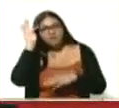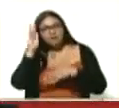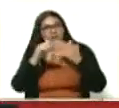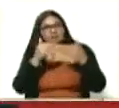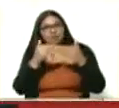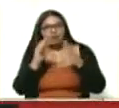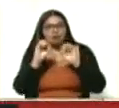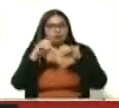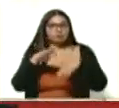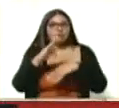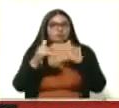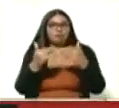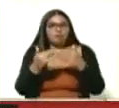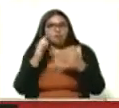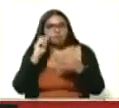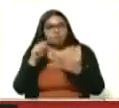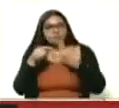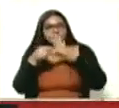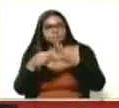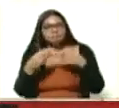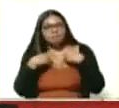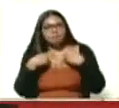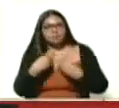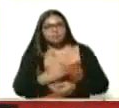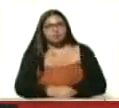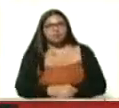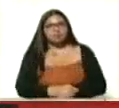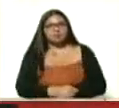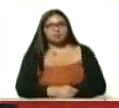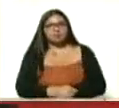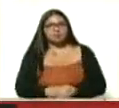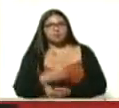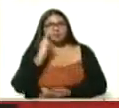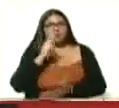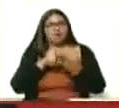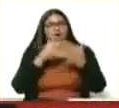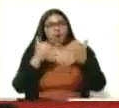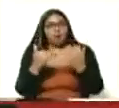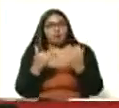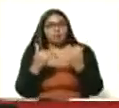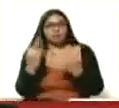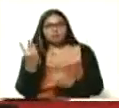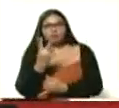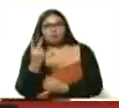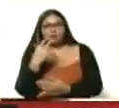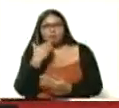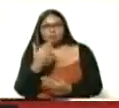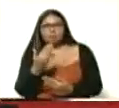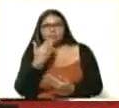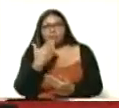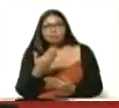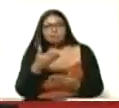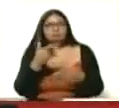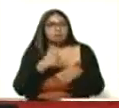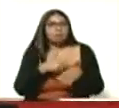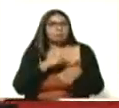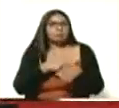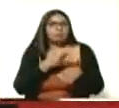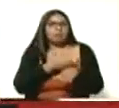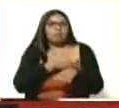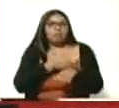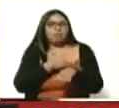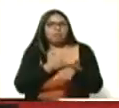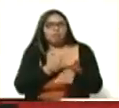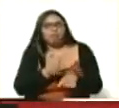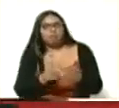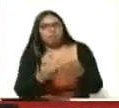renunciado fiscales que llevaban el caso. Los que están ahorita, los dos fiscales lo que han hecho es pedir tiempo todo el tiempo. Tanto así